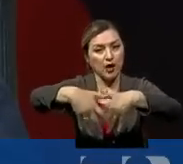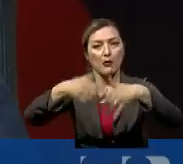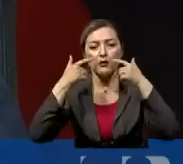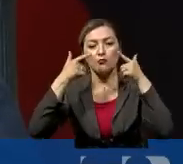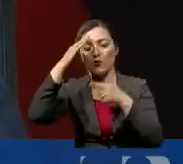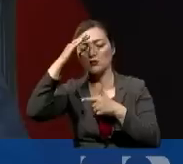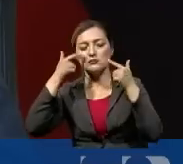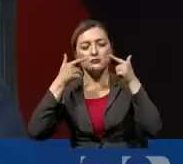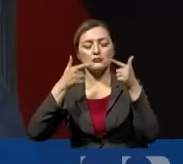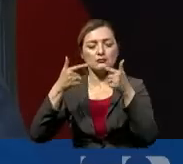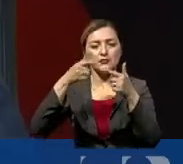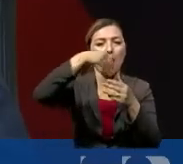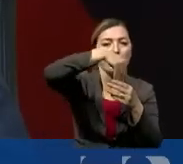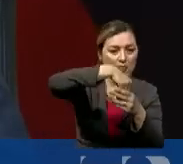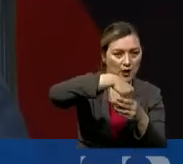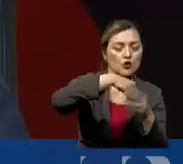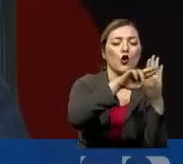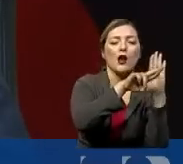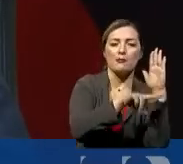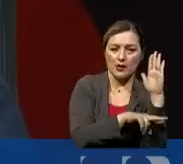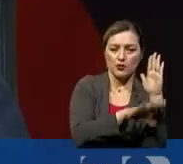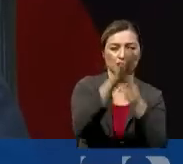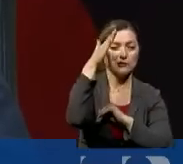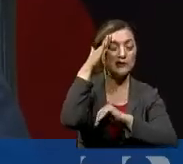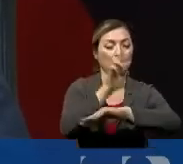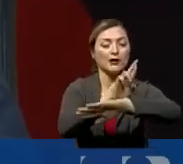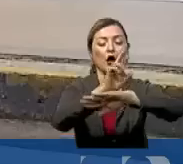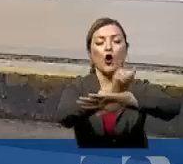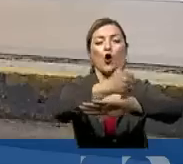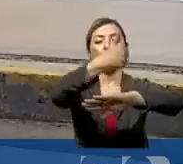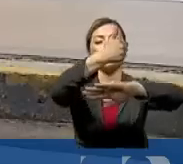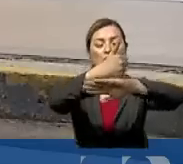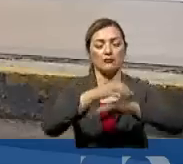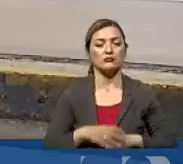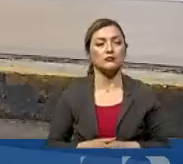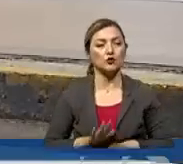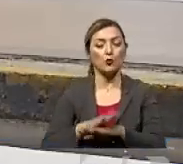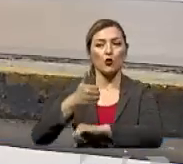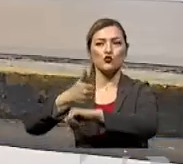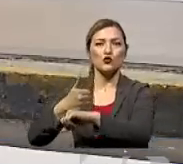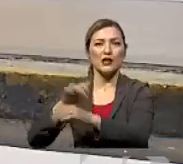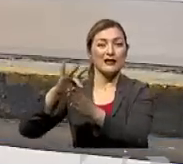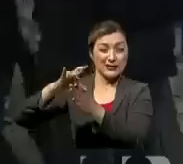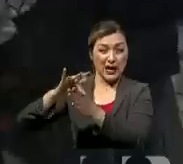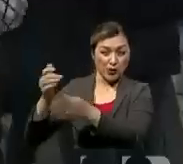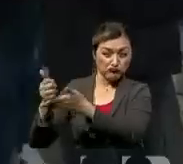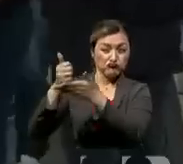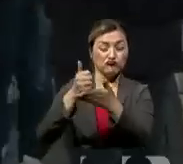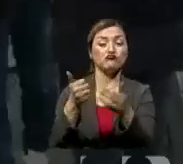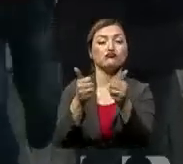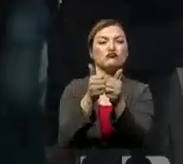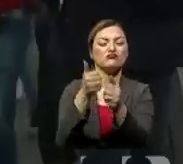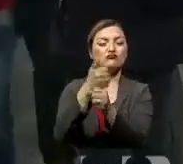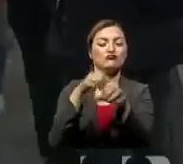interno de la institución educativa y una instancia de gestión de riesgos. Además, se trabajará en la seguridad en las paradas